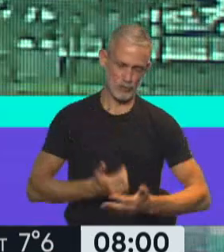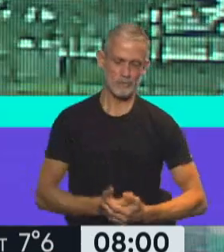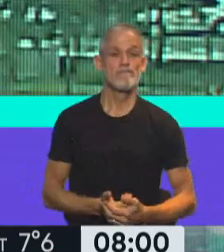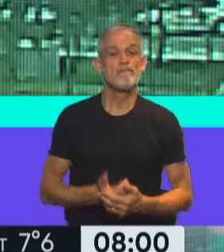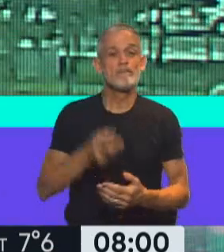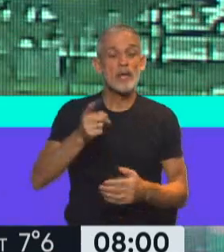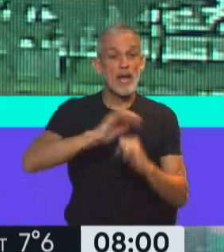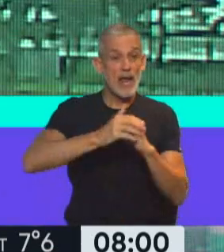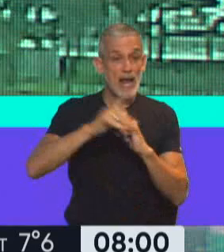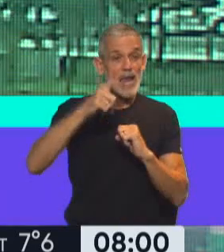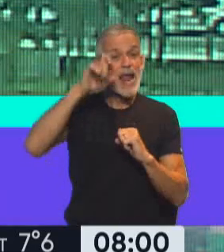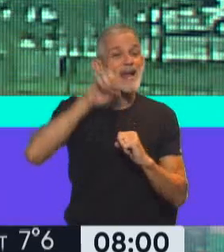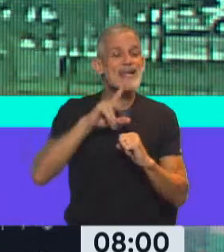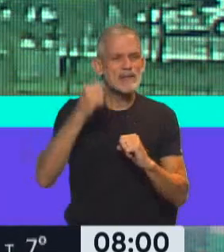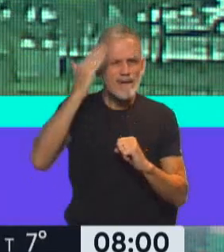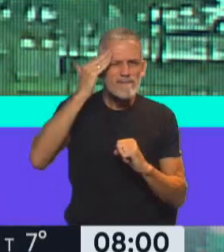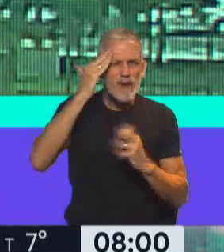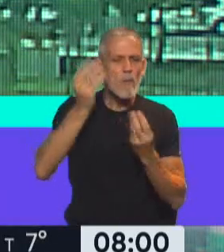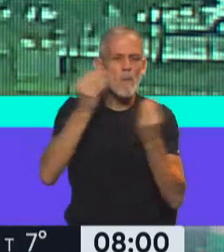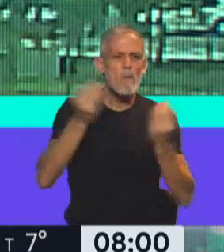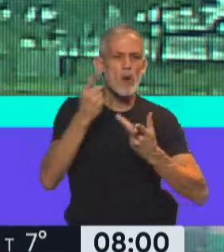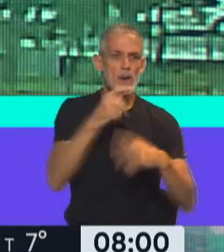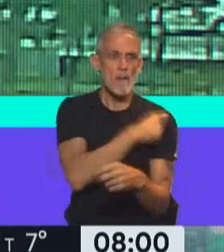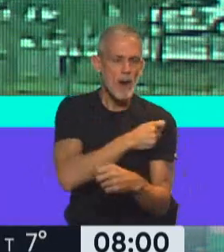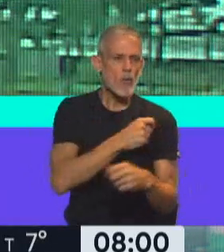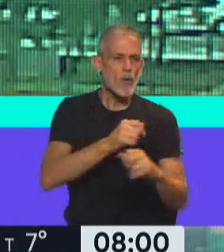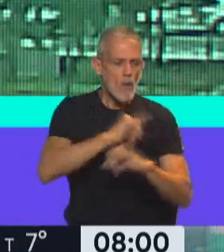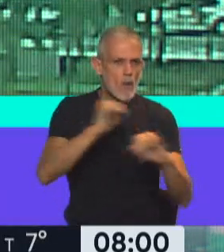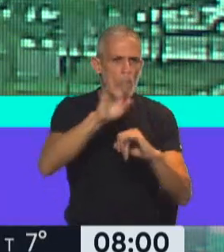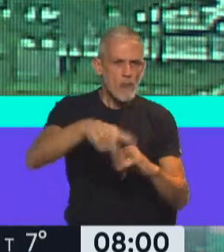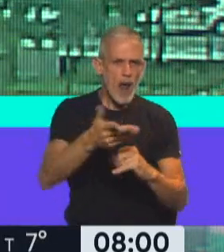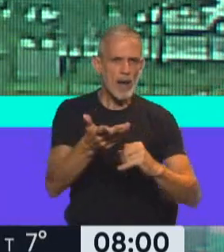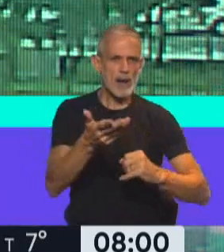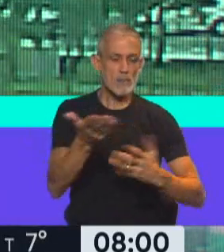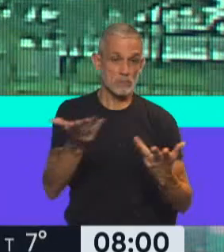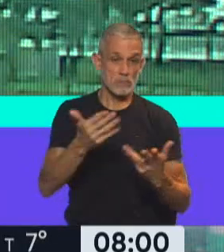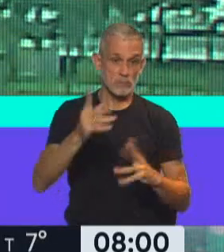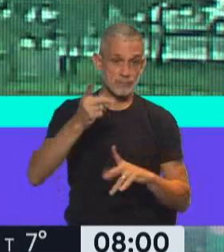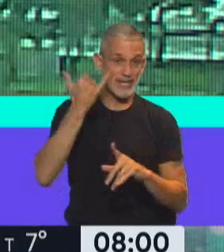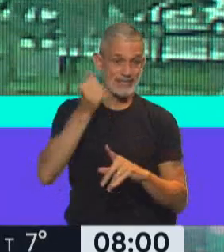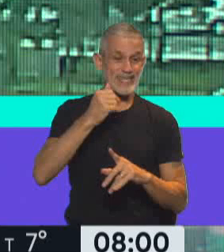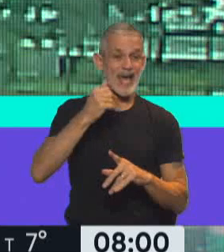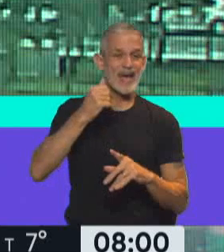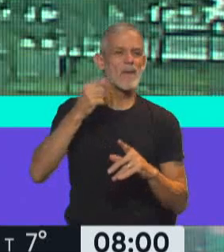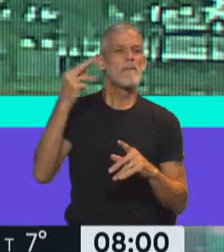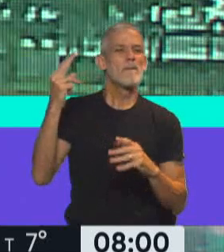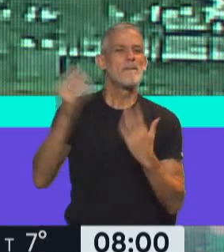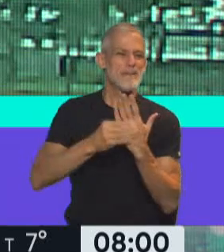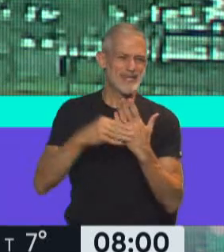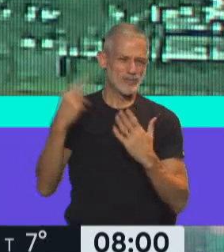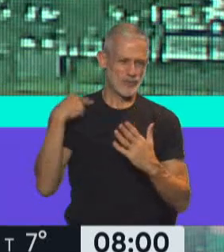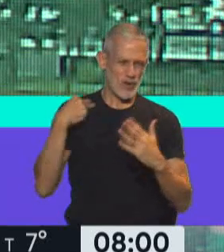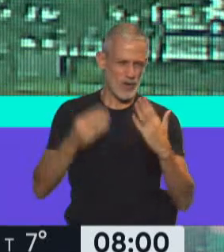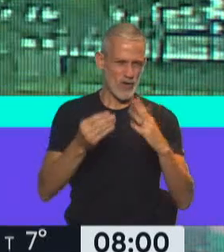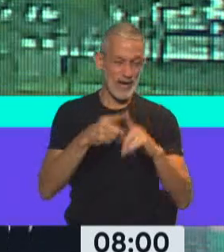recién Rodríguez Larreta decía, la obsesión es porque se vacune, la campaña de vacunación. Le contestó Santiago Cafiero, el jefe de gabinete, en